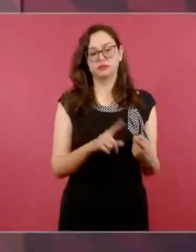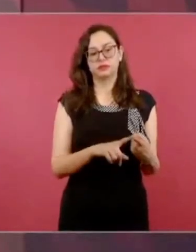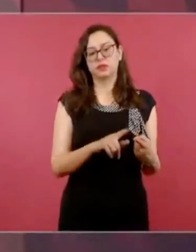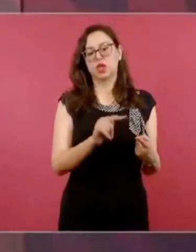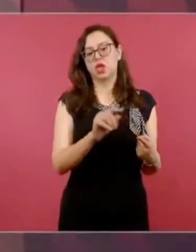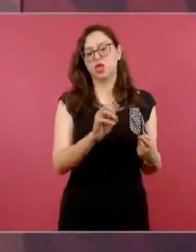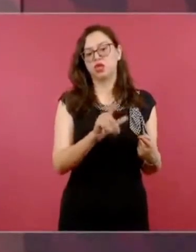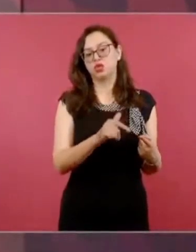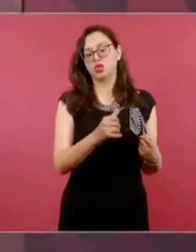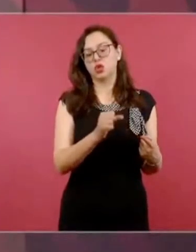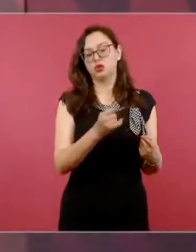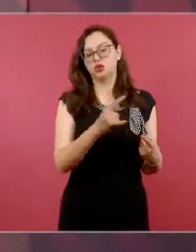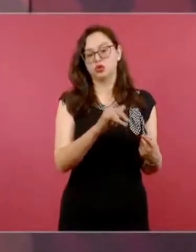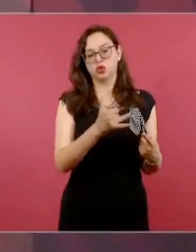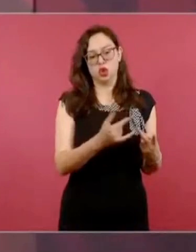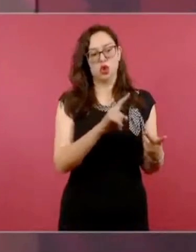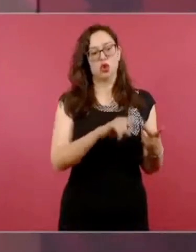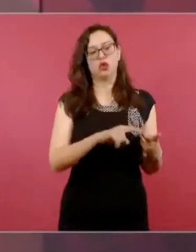Gandhi,